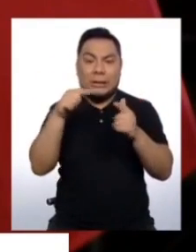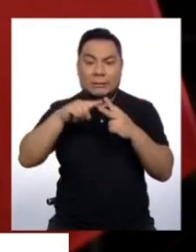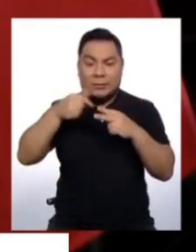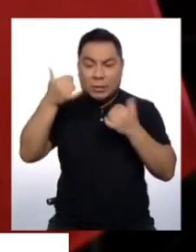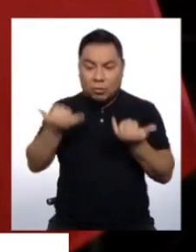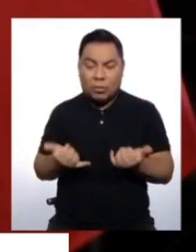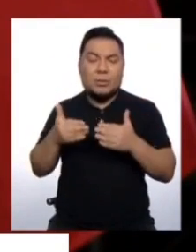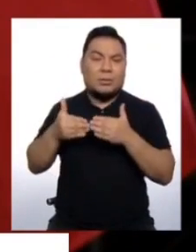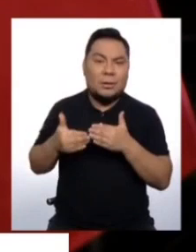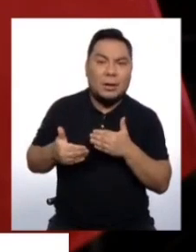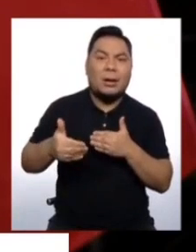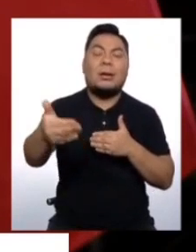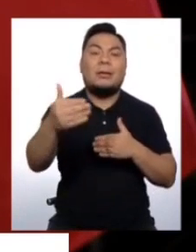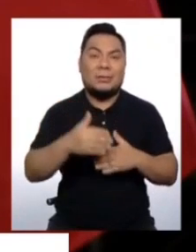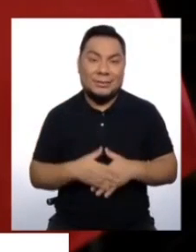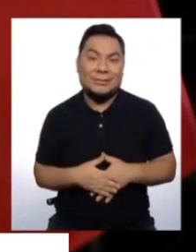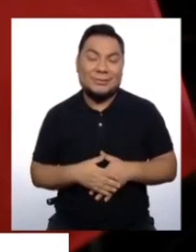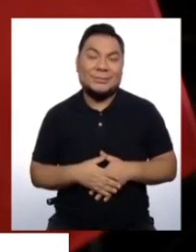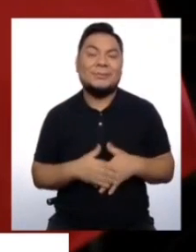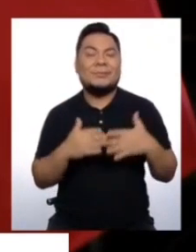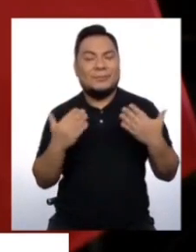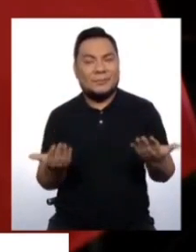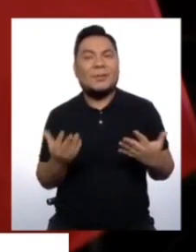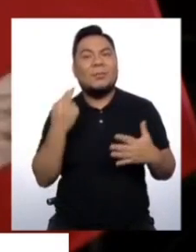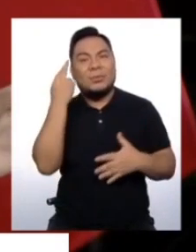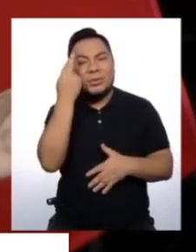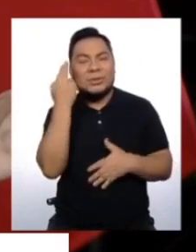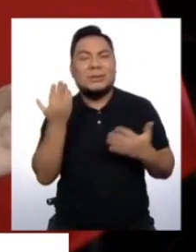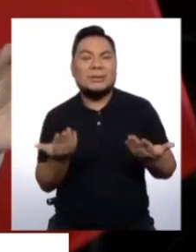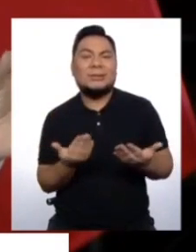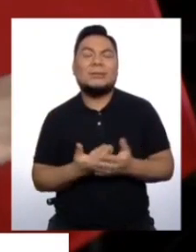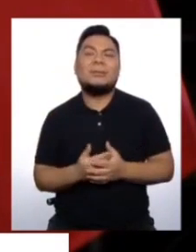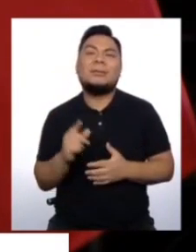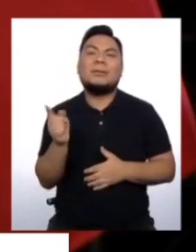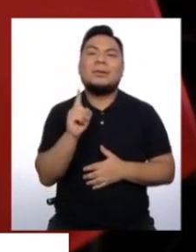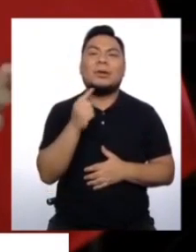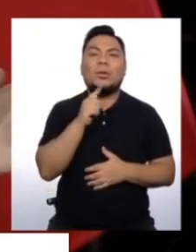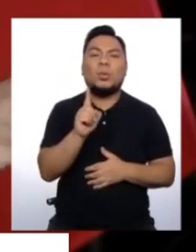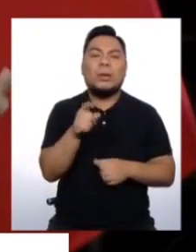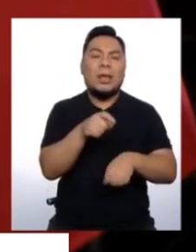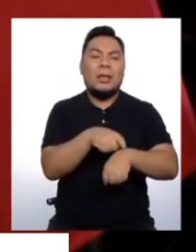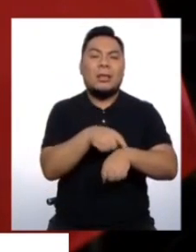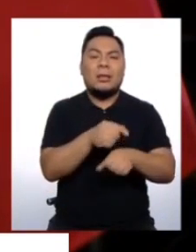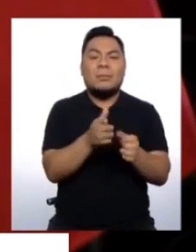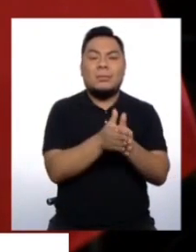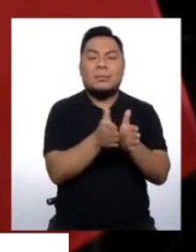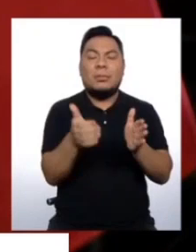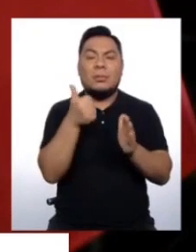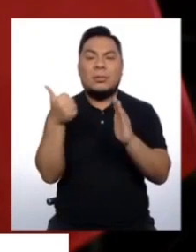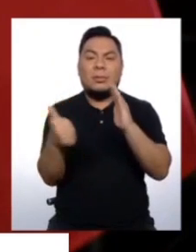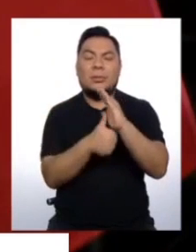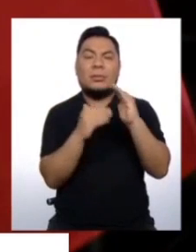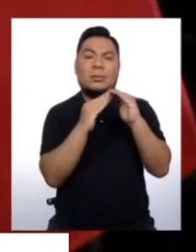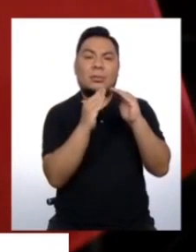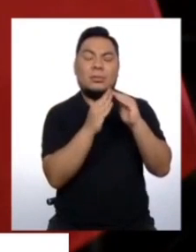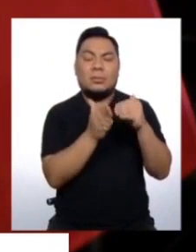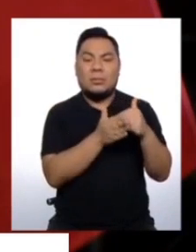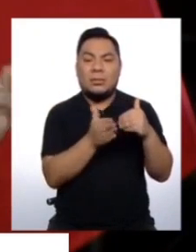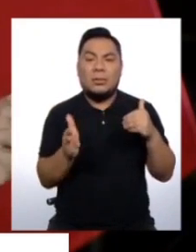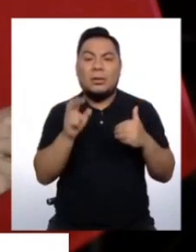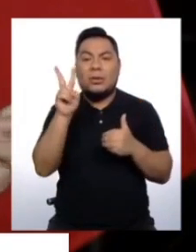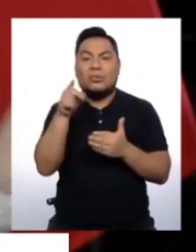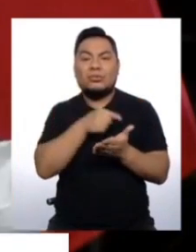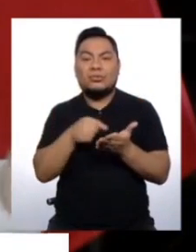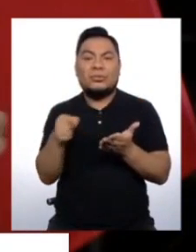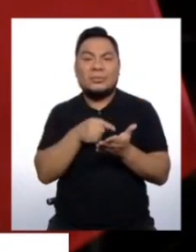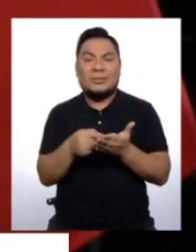adelante. Y ahí explicamos, por eso es que no es una prórroga de la cuarentena de 2 semanas